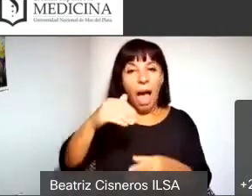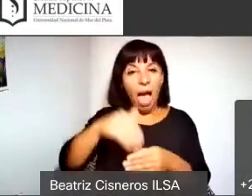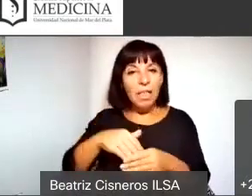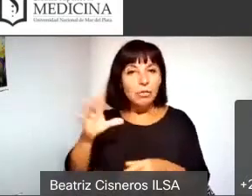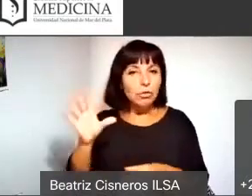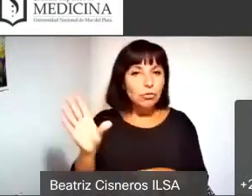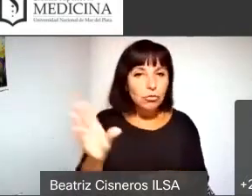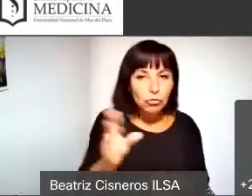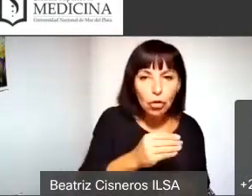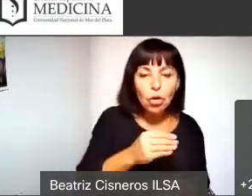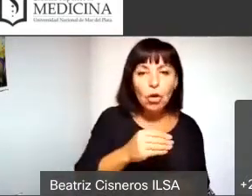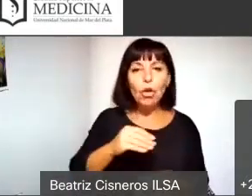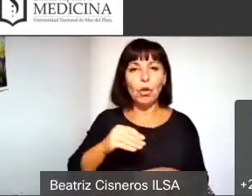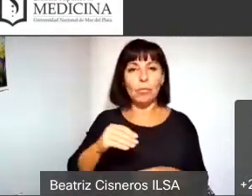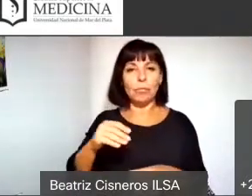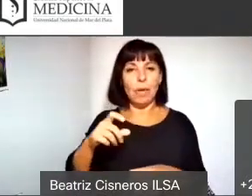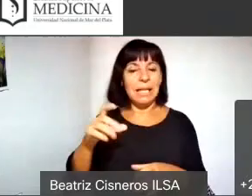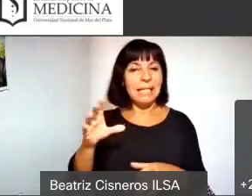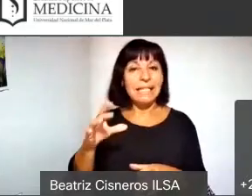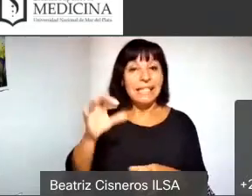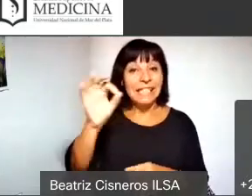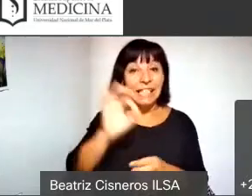nombramos en los dos tipos celulares.